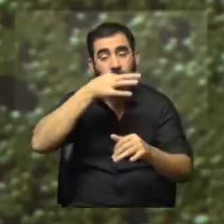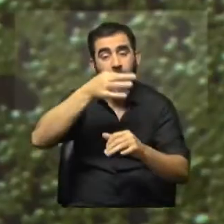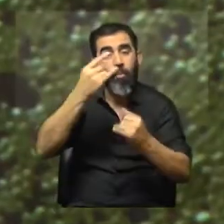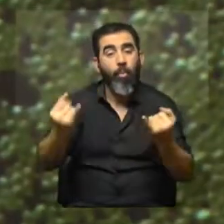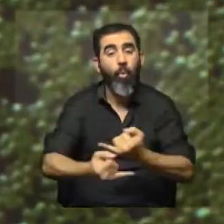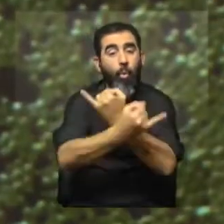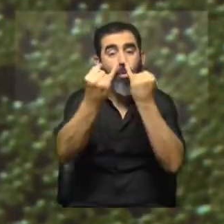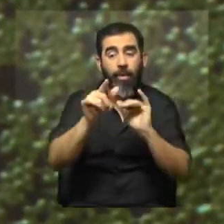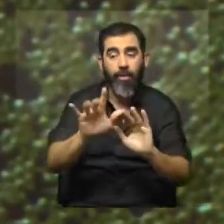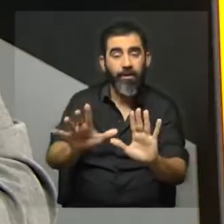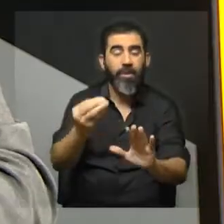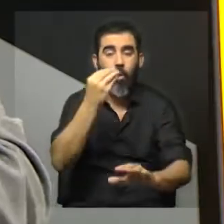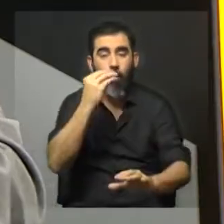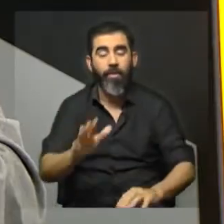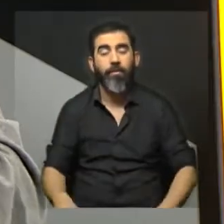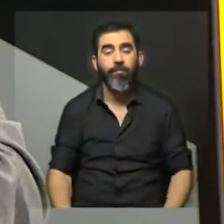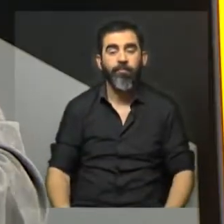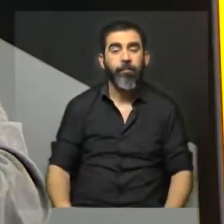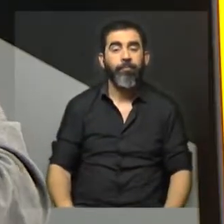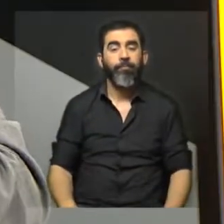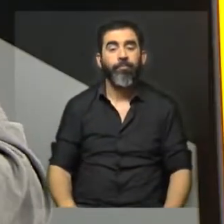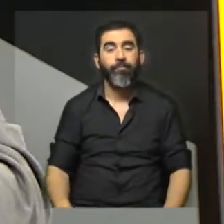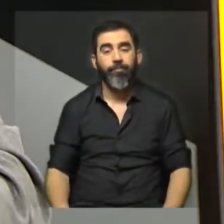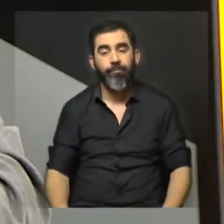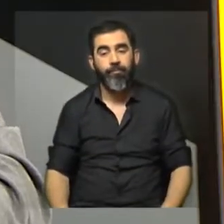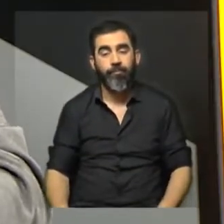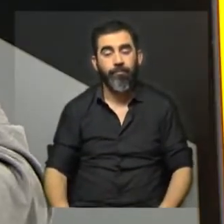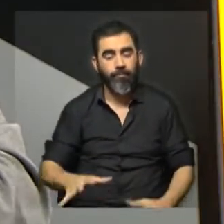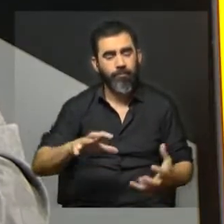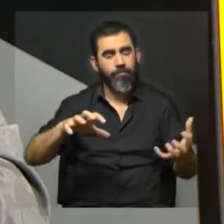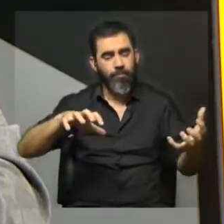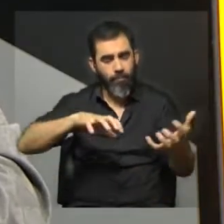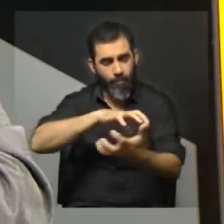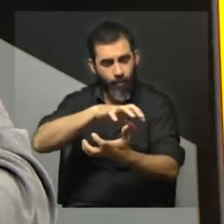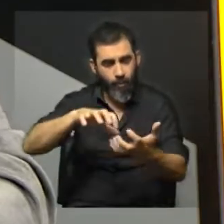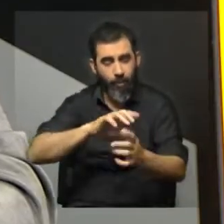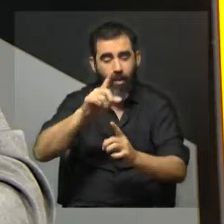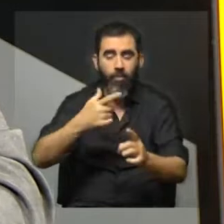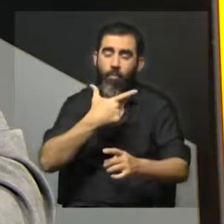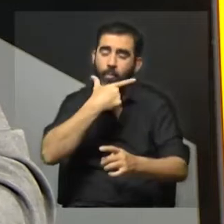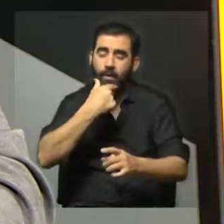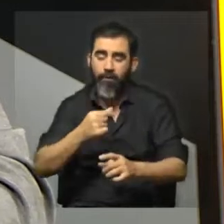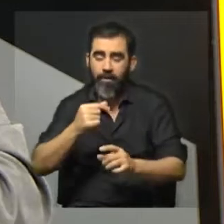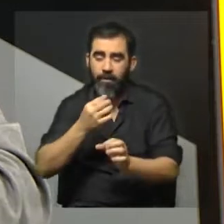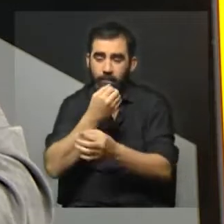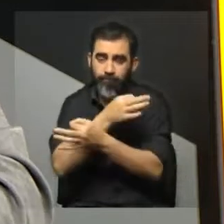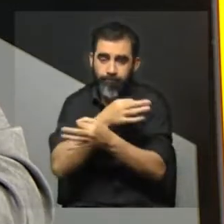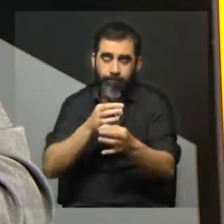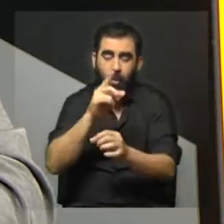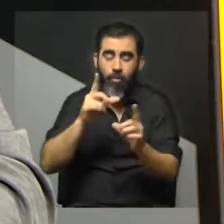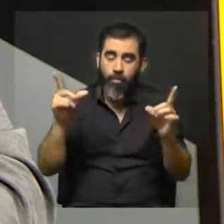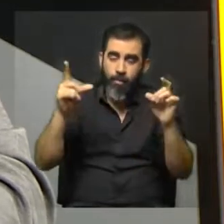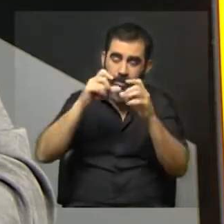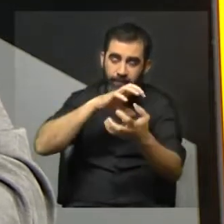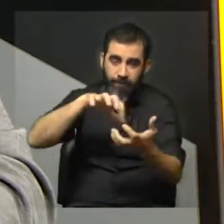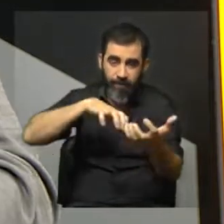día de kimchi. Está bueno. Todo esto, como decís vos, con sus complejidades, algunos más sencillos de llegar a un buen resultado, otros un poco más